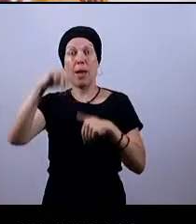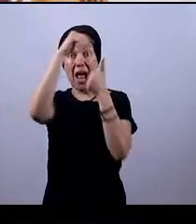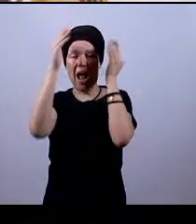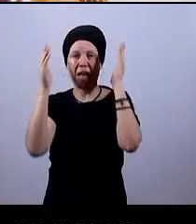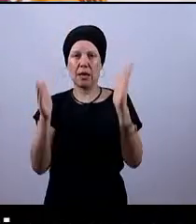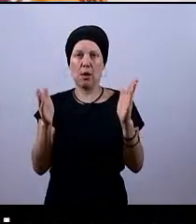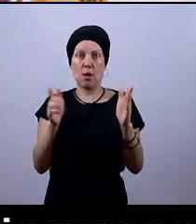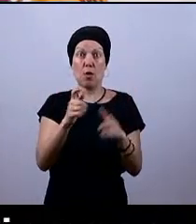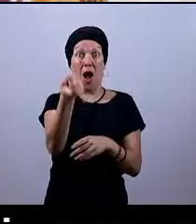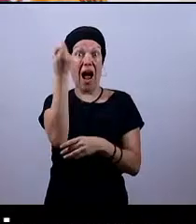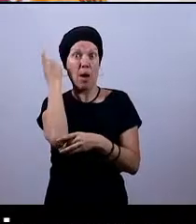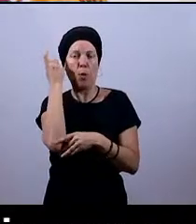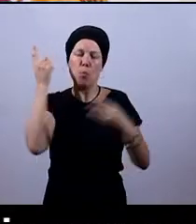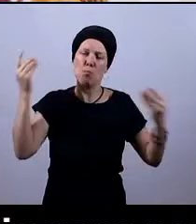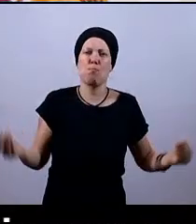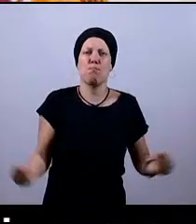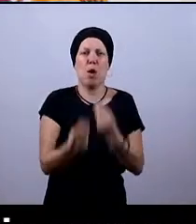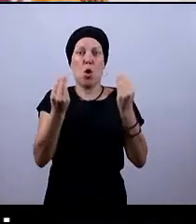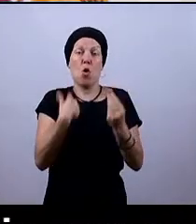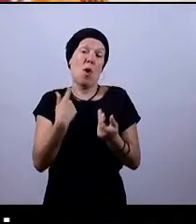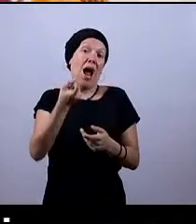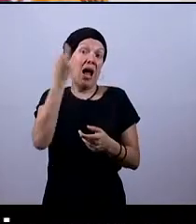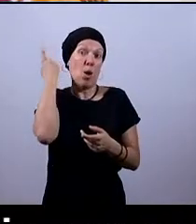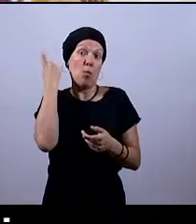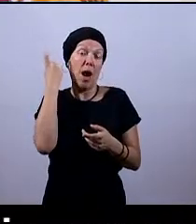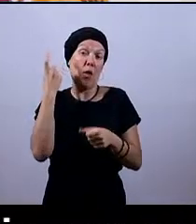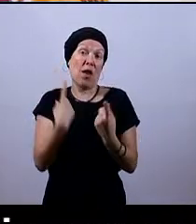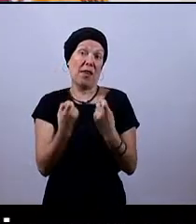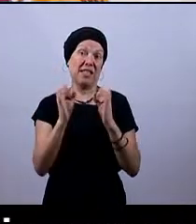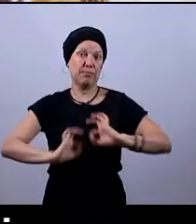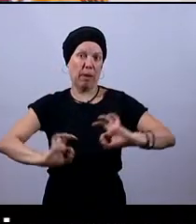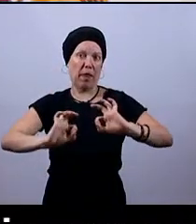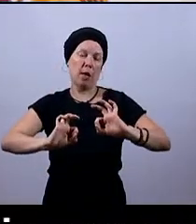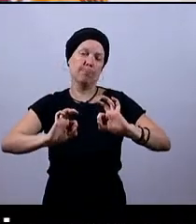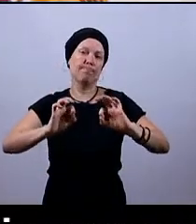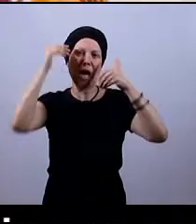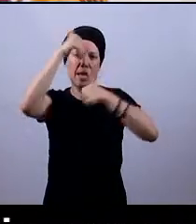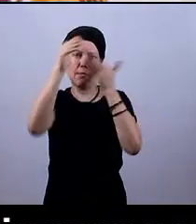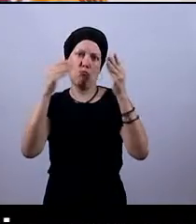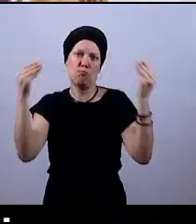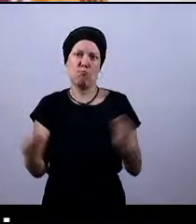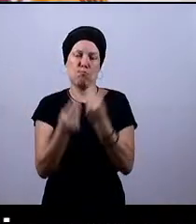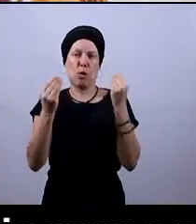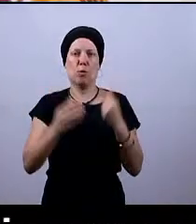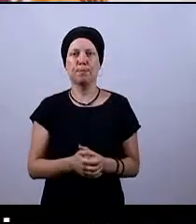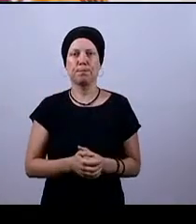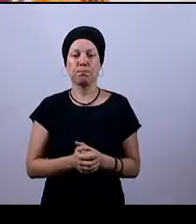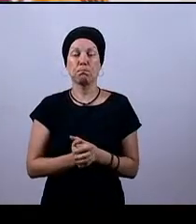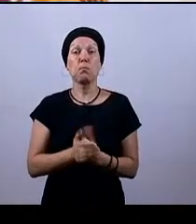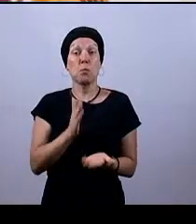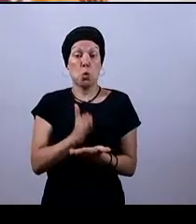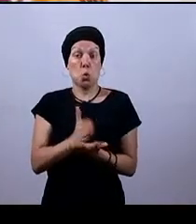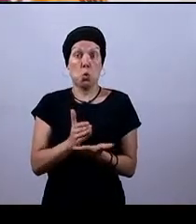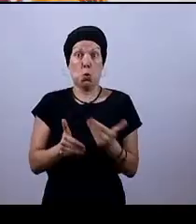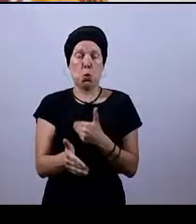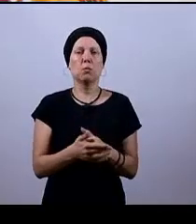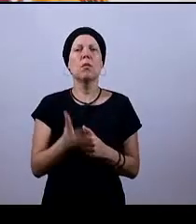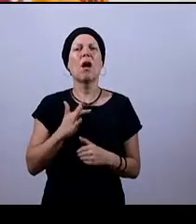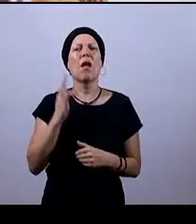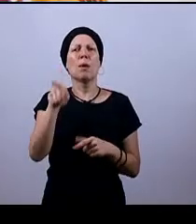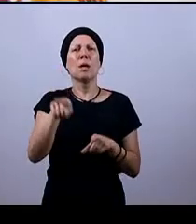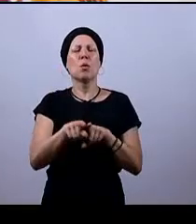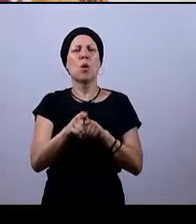al alumnado con necesidades especiales. En este curso, además, se van a